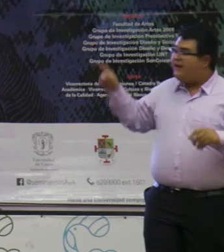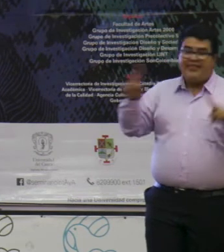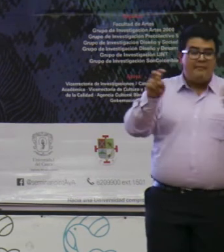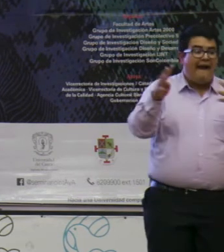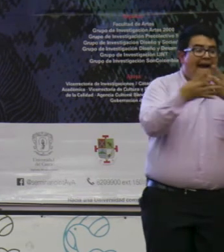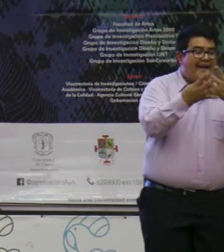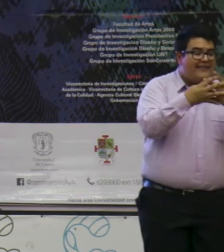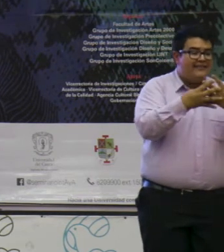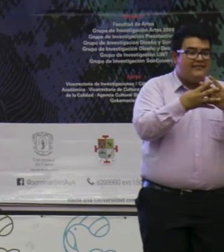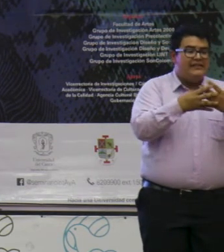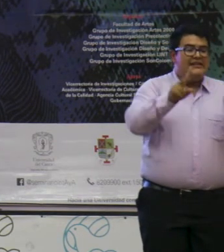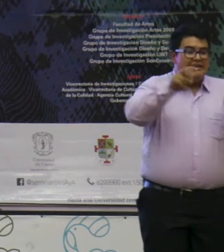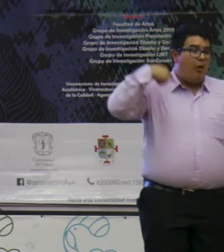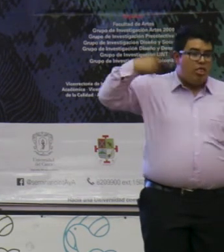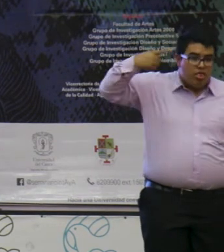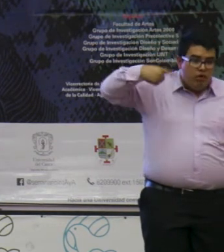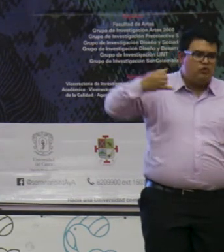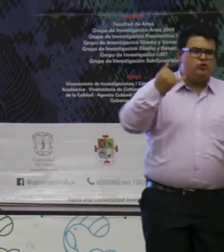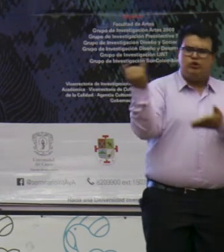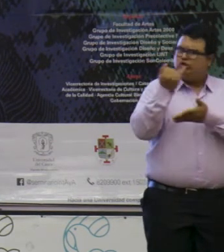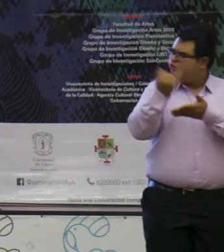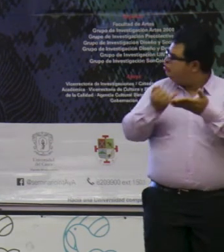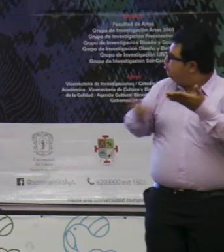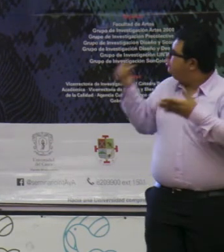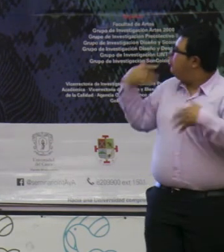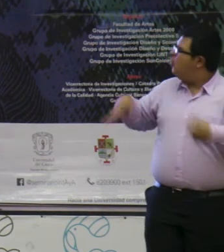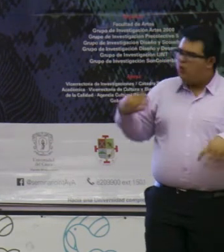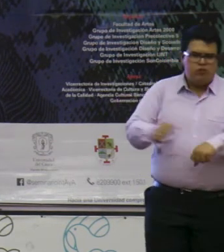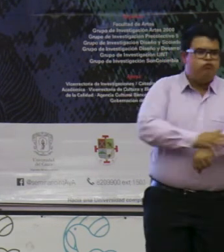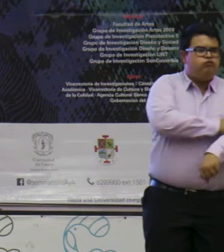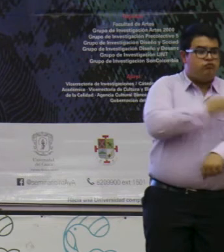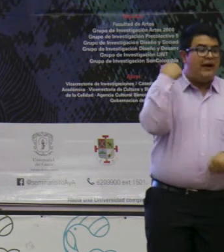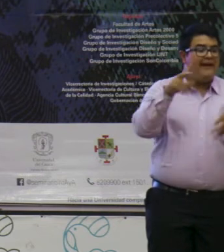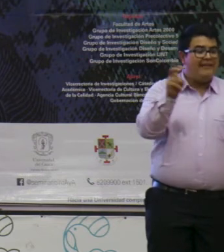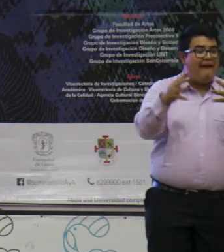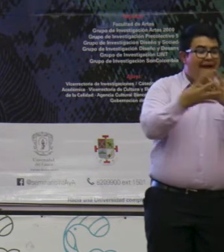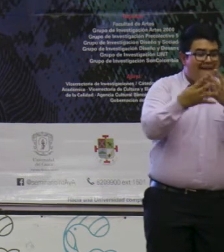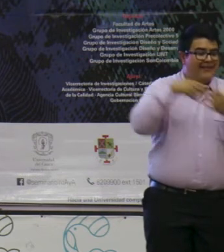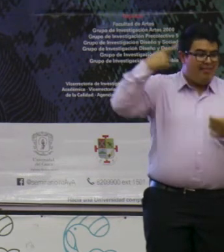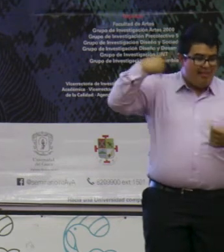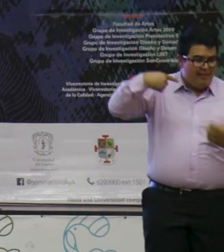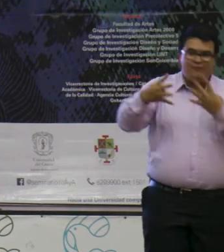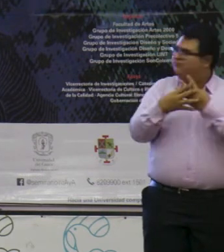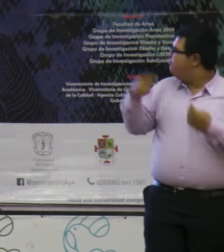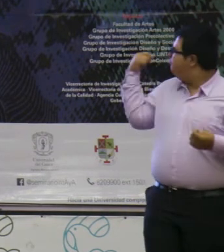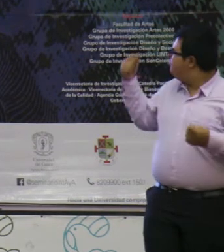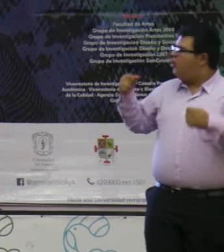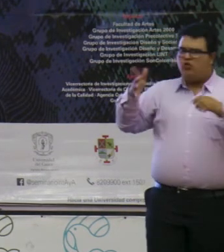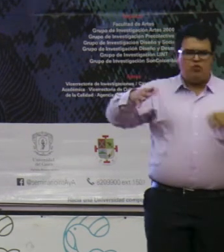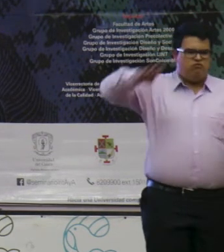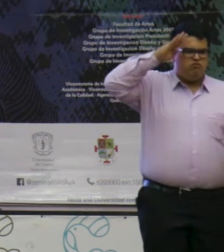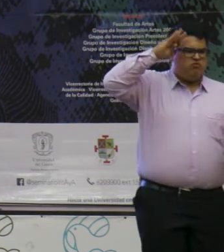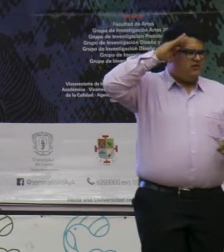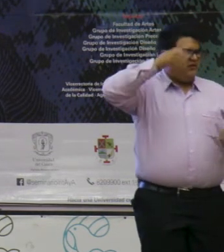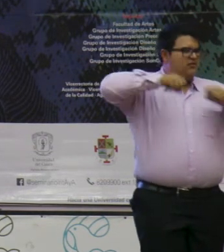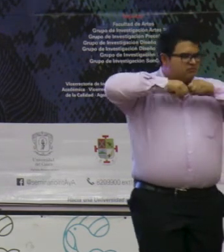de los locos. Son archivos súper interesantes de revisar. Los archivos de migración, las cartas policiales. Son archivos